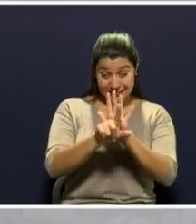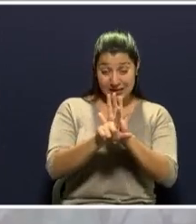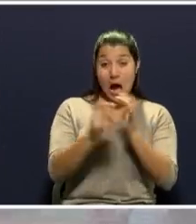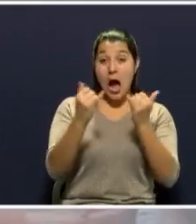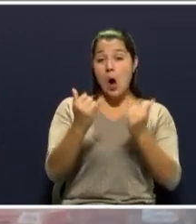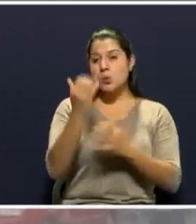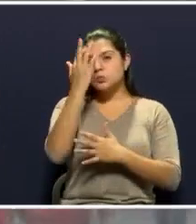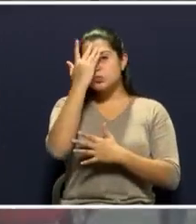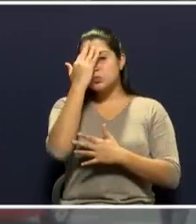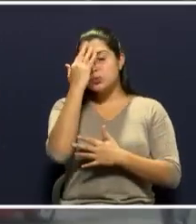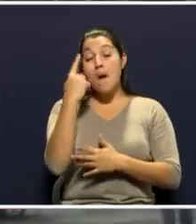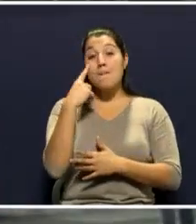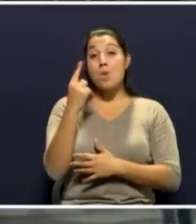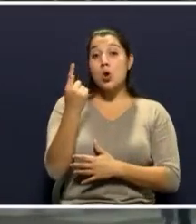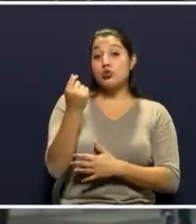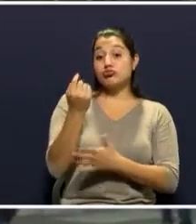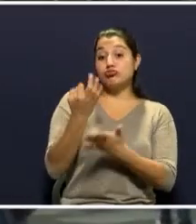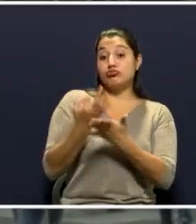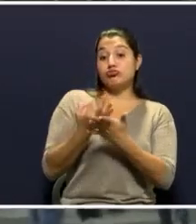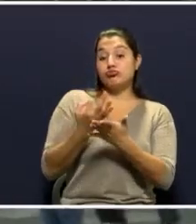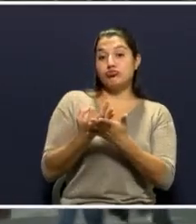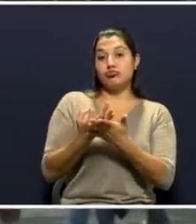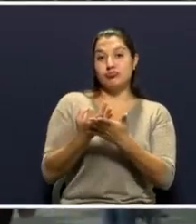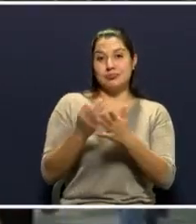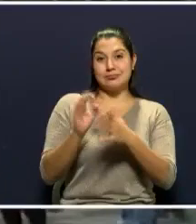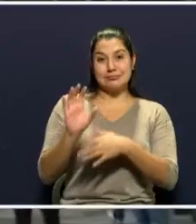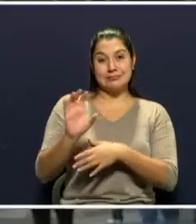por las finanzas de la Caja.